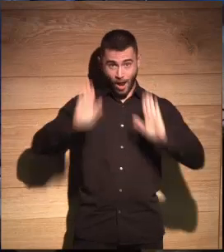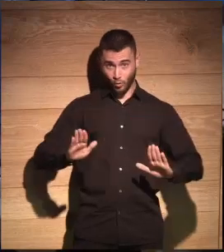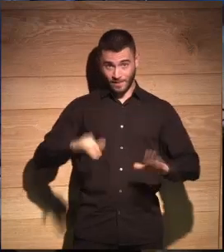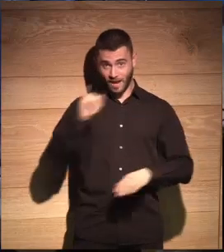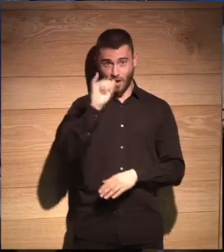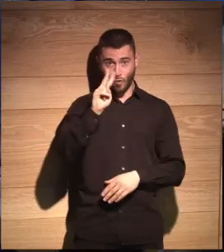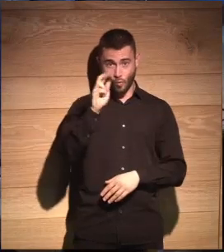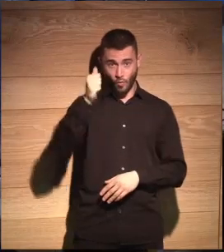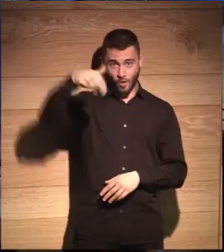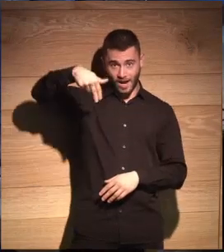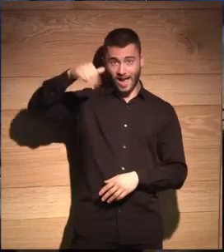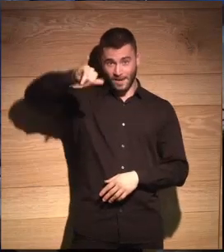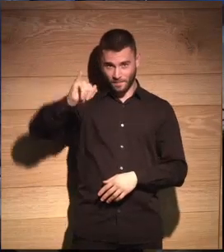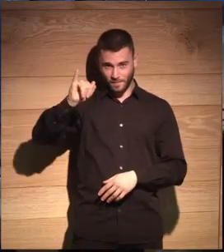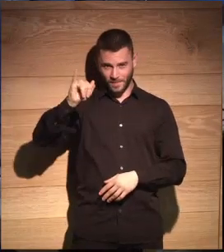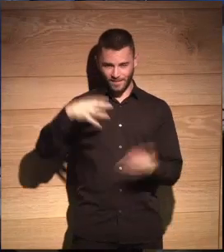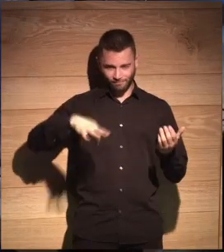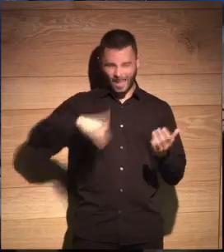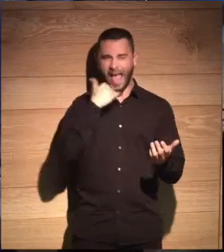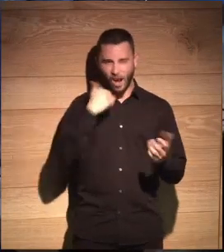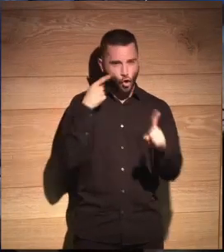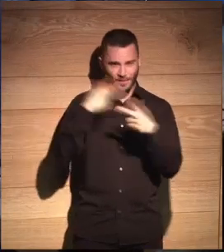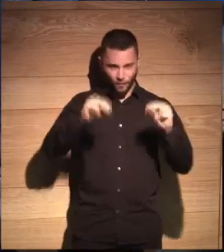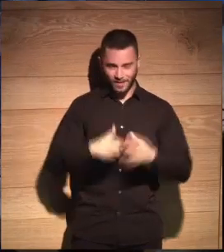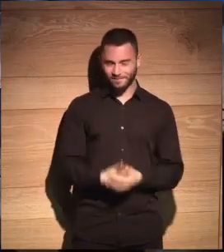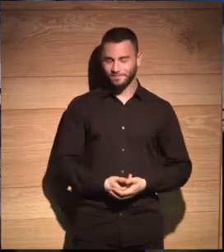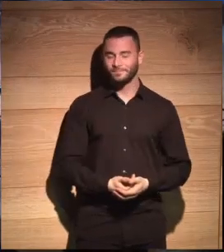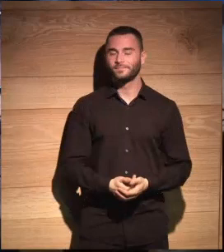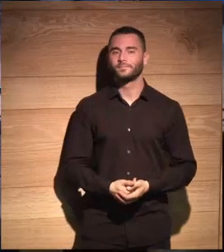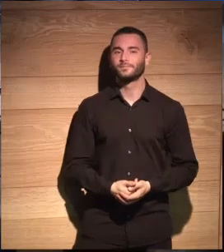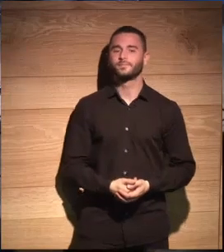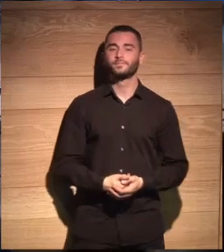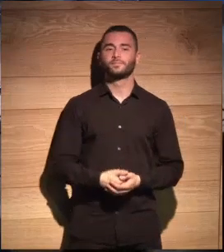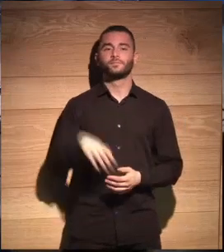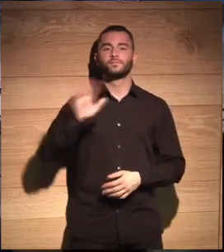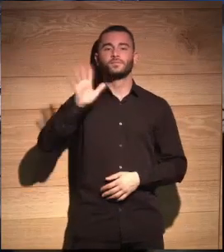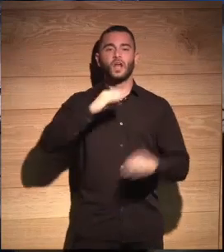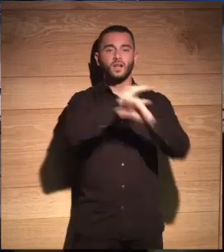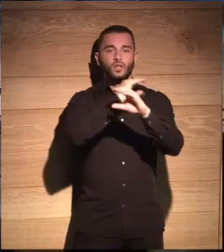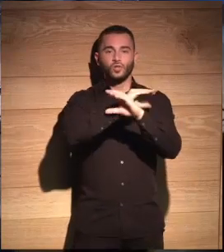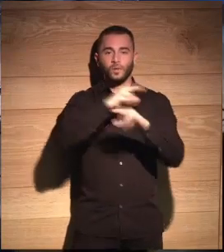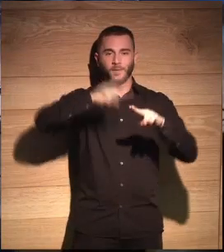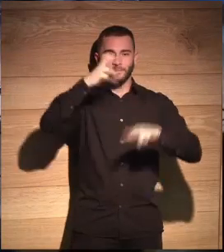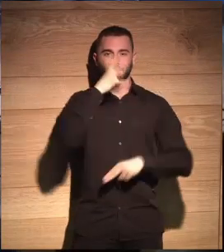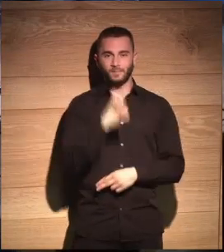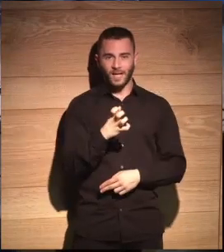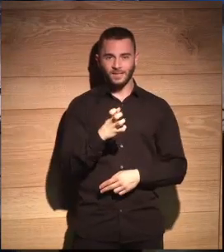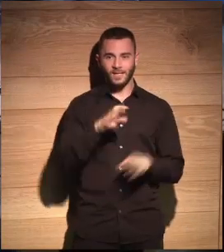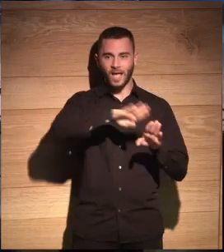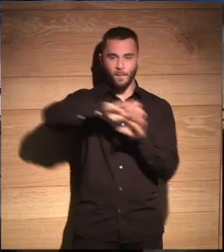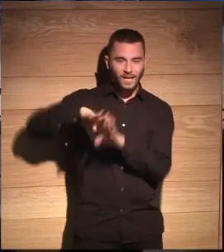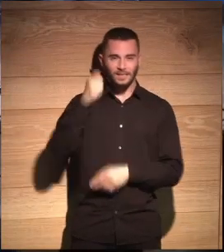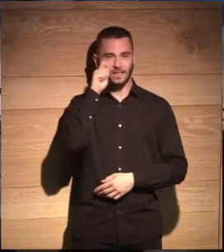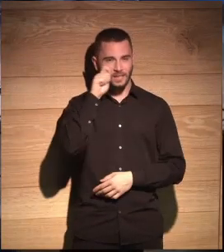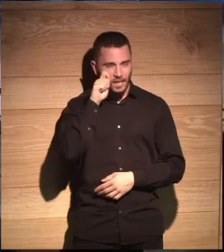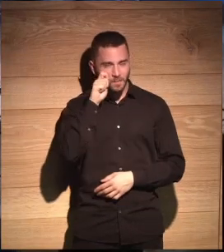a Juanmi que nos toque algo ahí para terminar. Hola, en el cómic de Black Sad, aparte de ser como